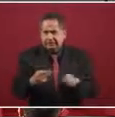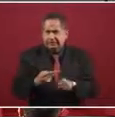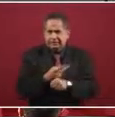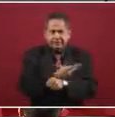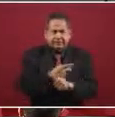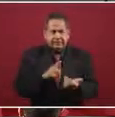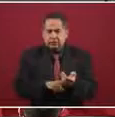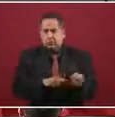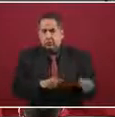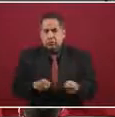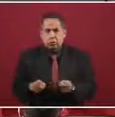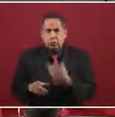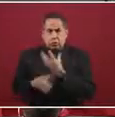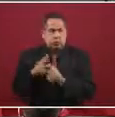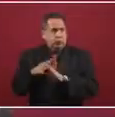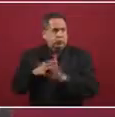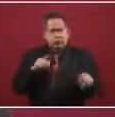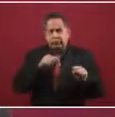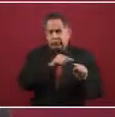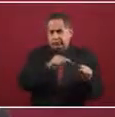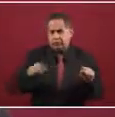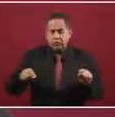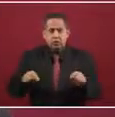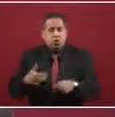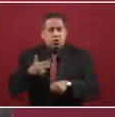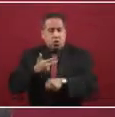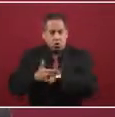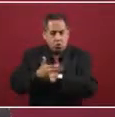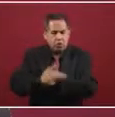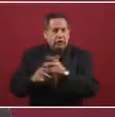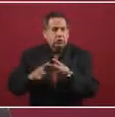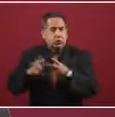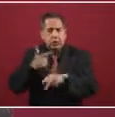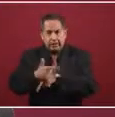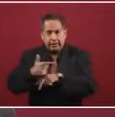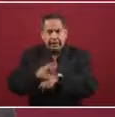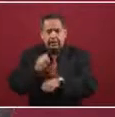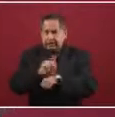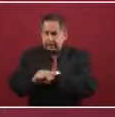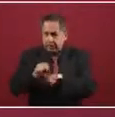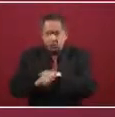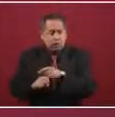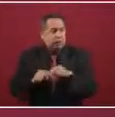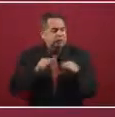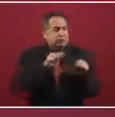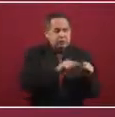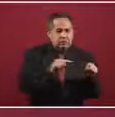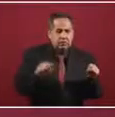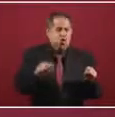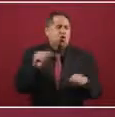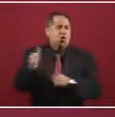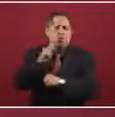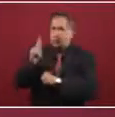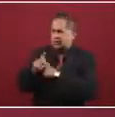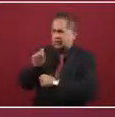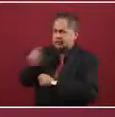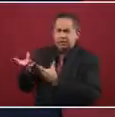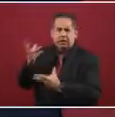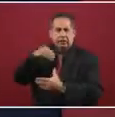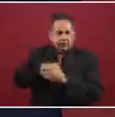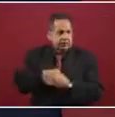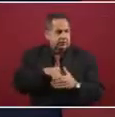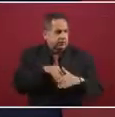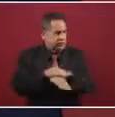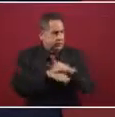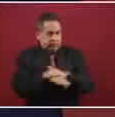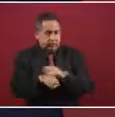a los migrantes de Honduras, Guatemala, El Salvador y otros países. Entonces,